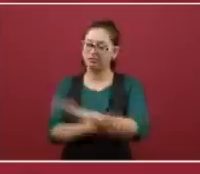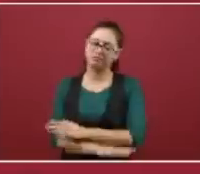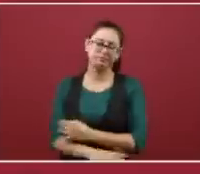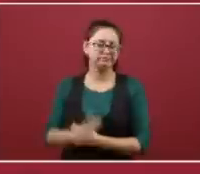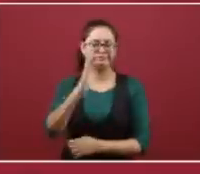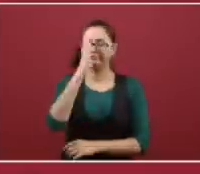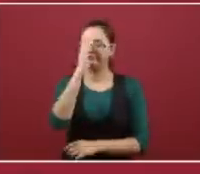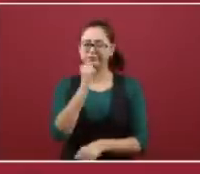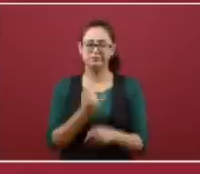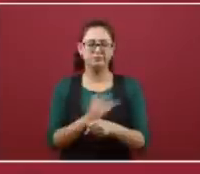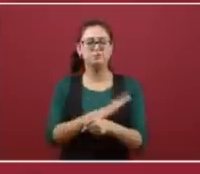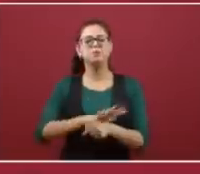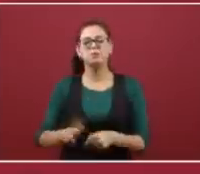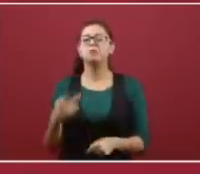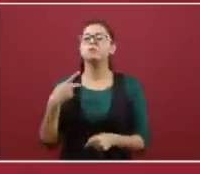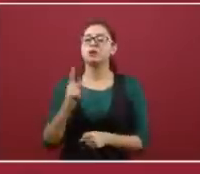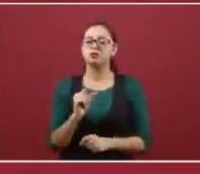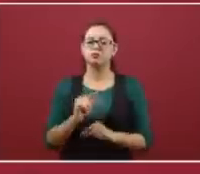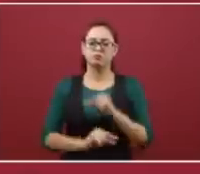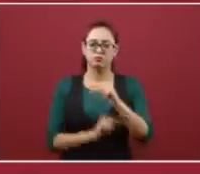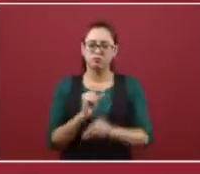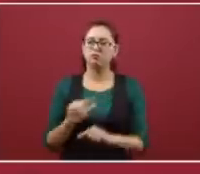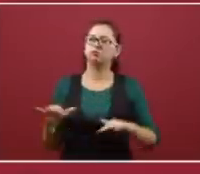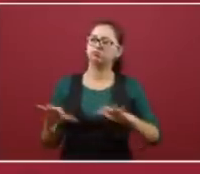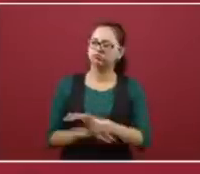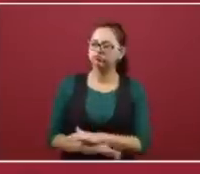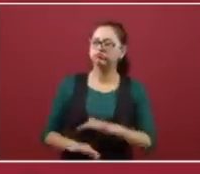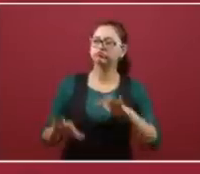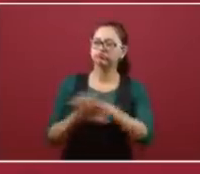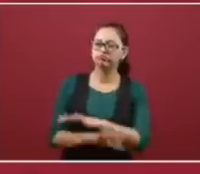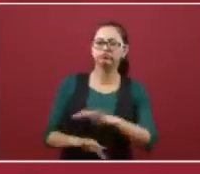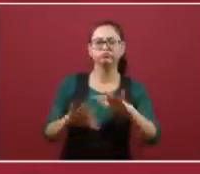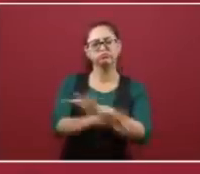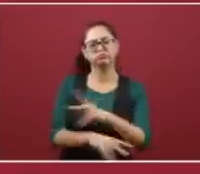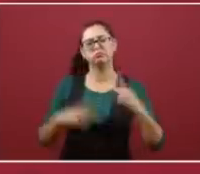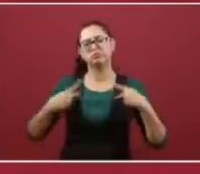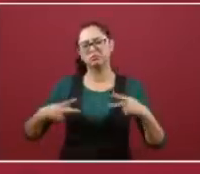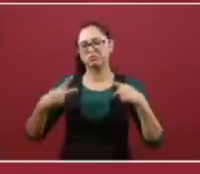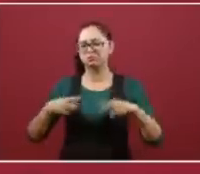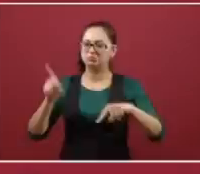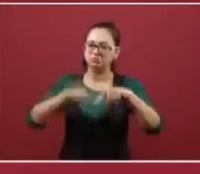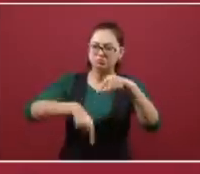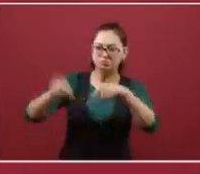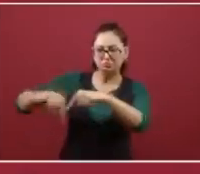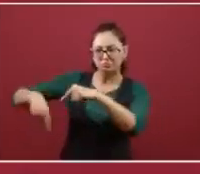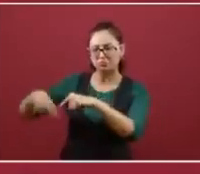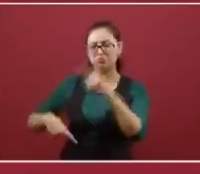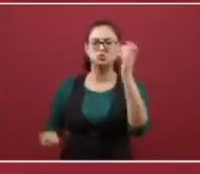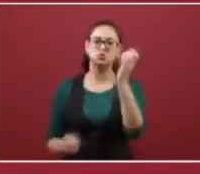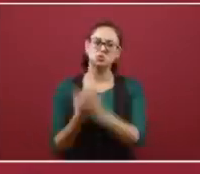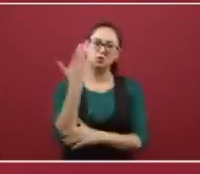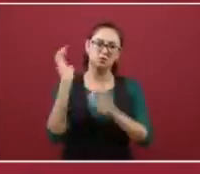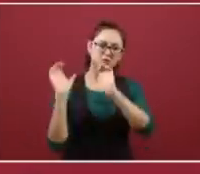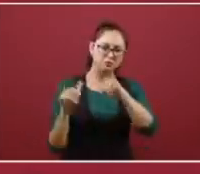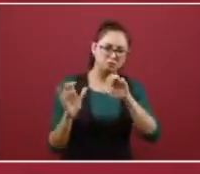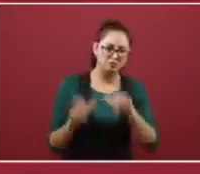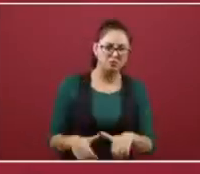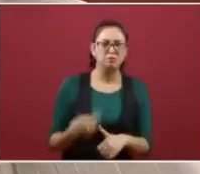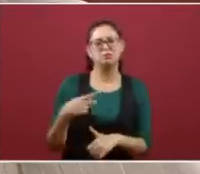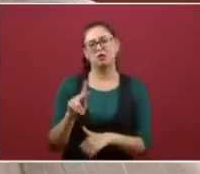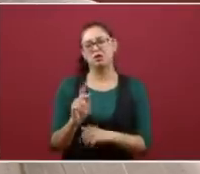varias renovaciones de personas constantemente que estamos llevando a cabo pero efectivamente era una de las